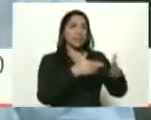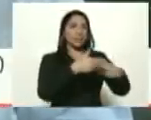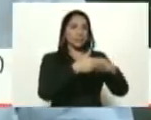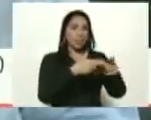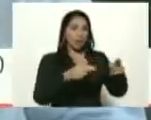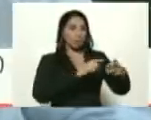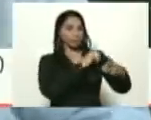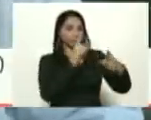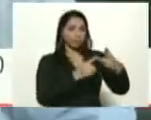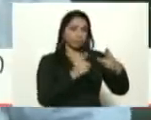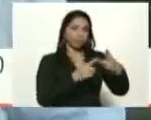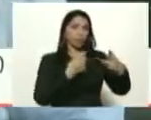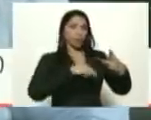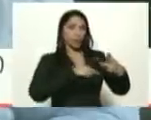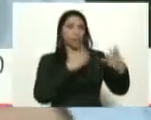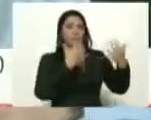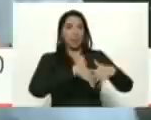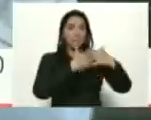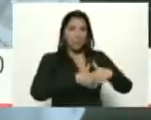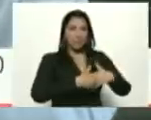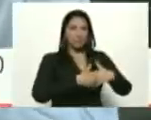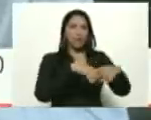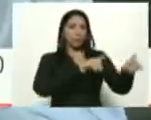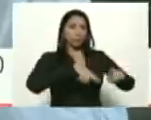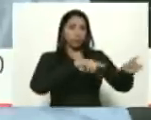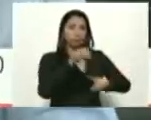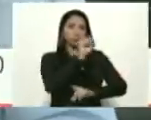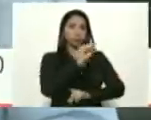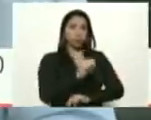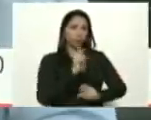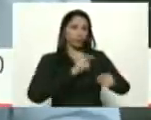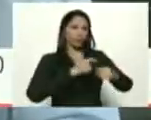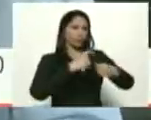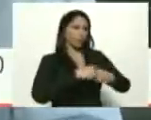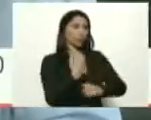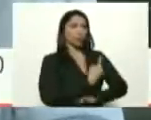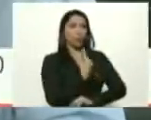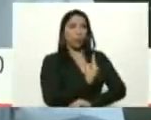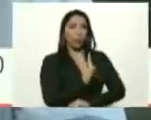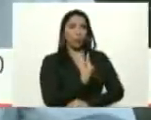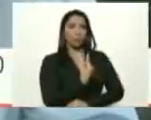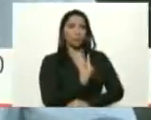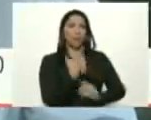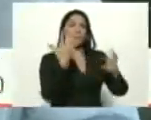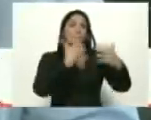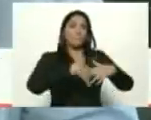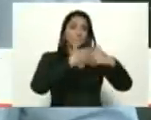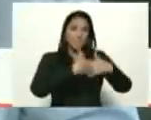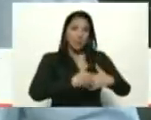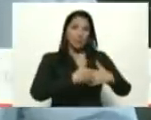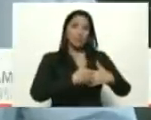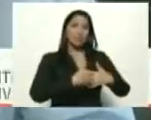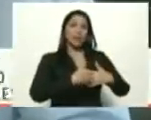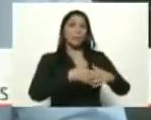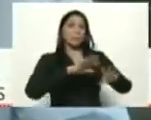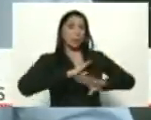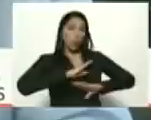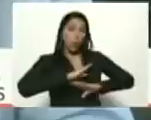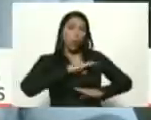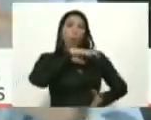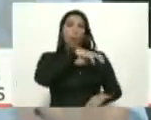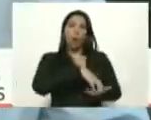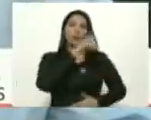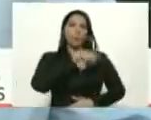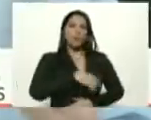actor, que es nuestra empresa AgroSur, que aglutina no solo a sus empresas propias del Estado, sino que también